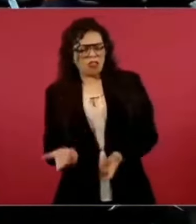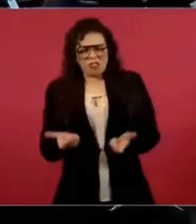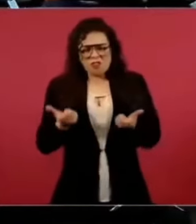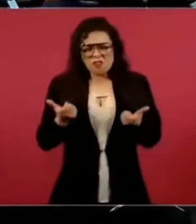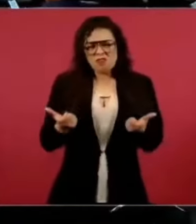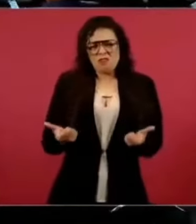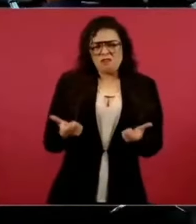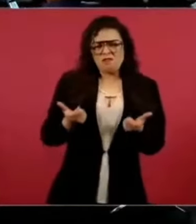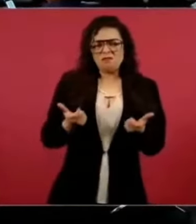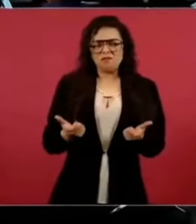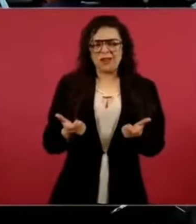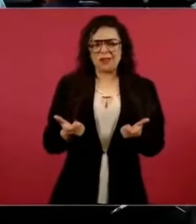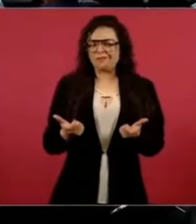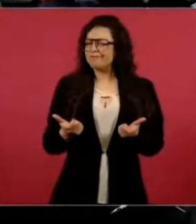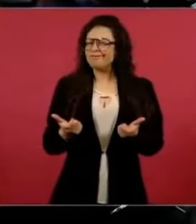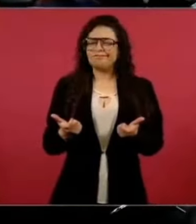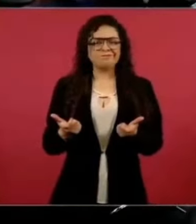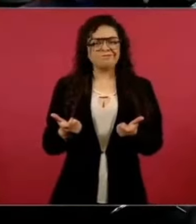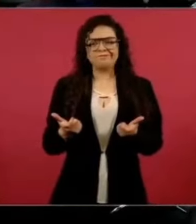dice